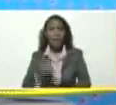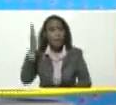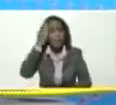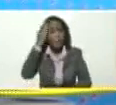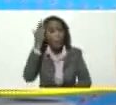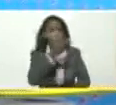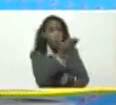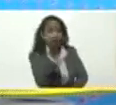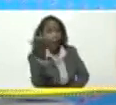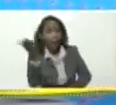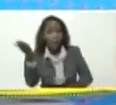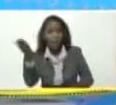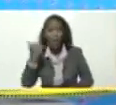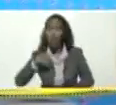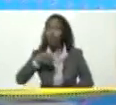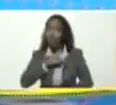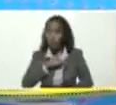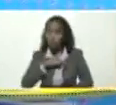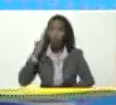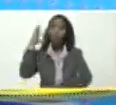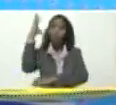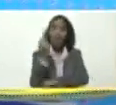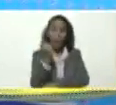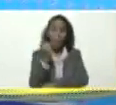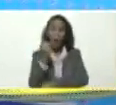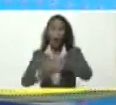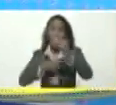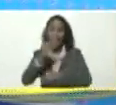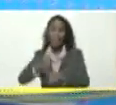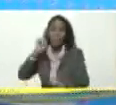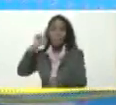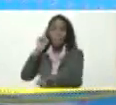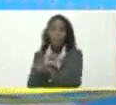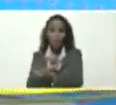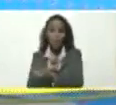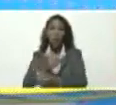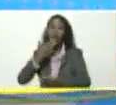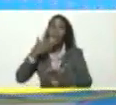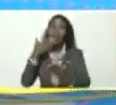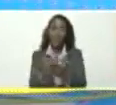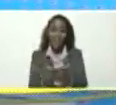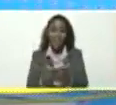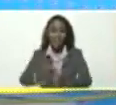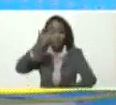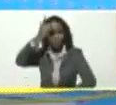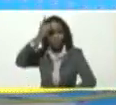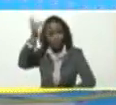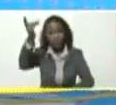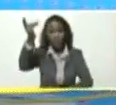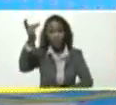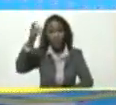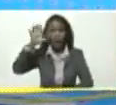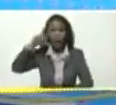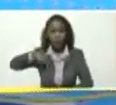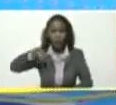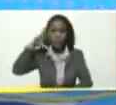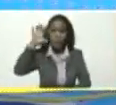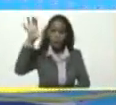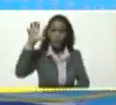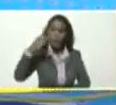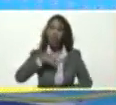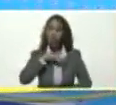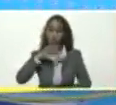ustedes, hemos logrado neutralizar, gracias a la inteligencia del país,